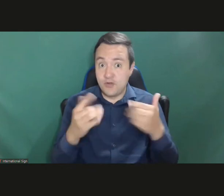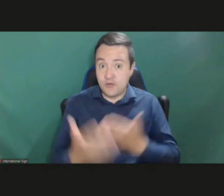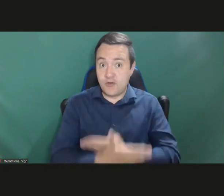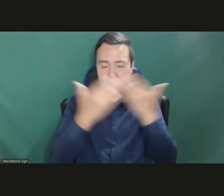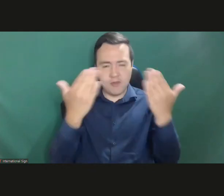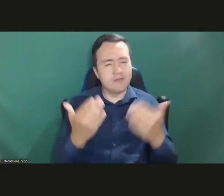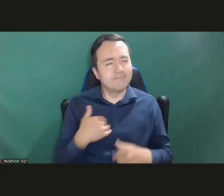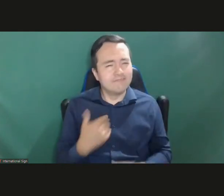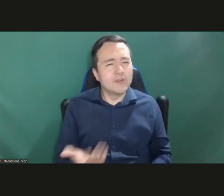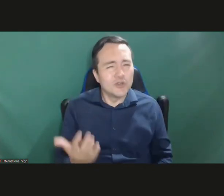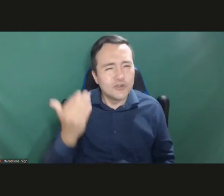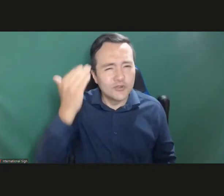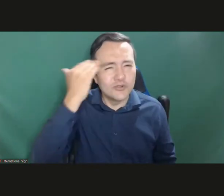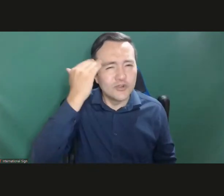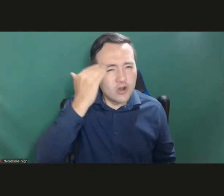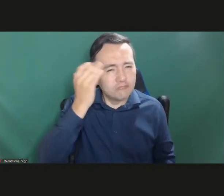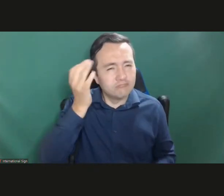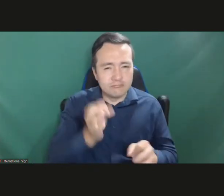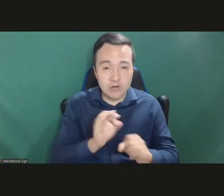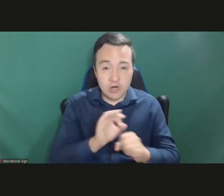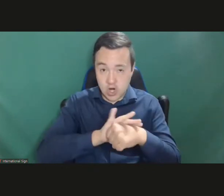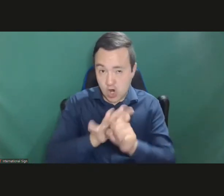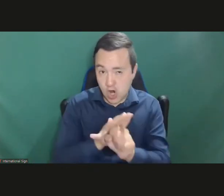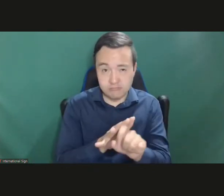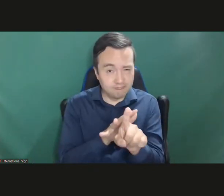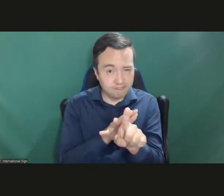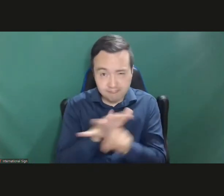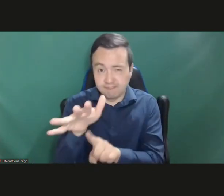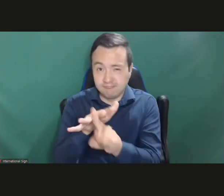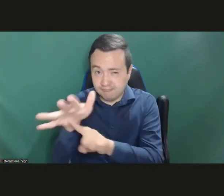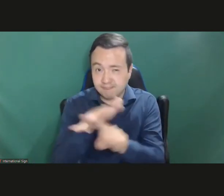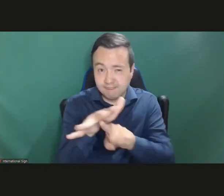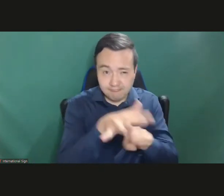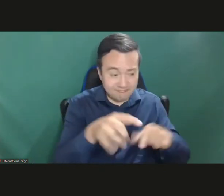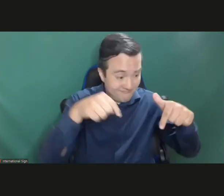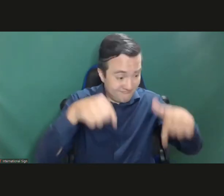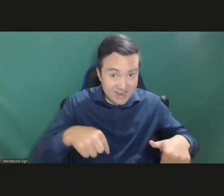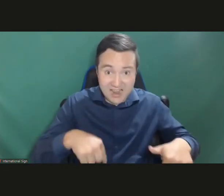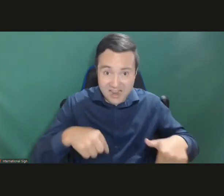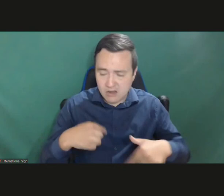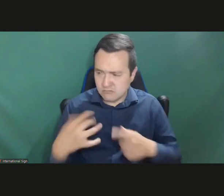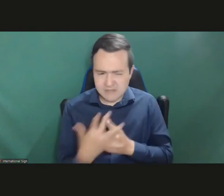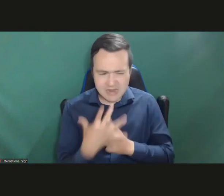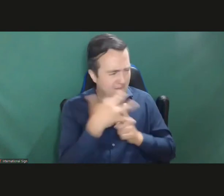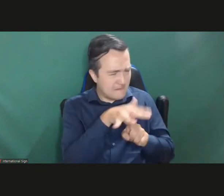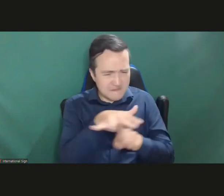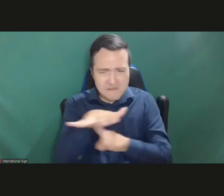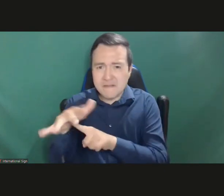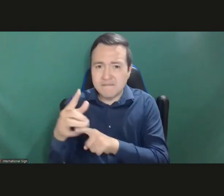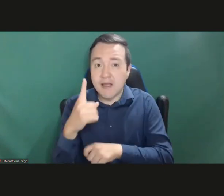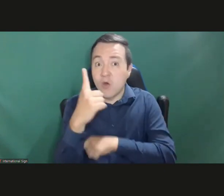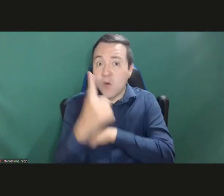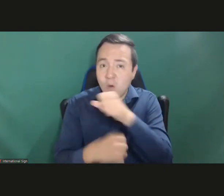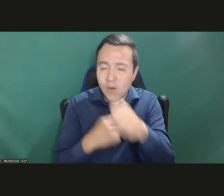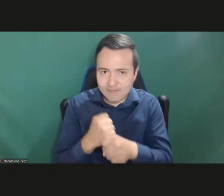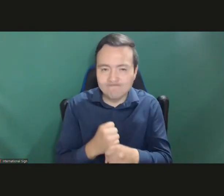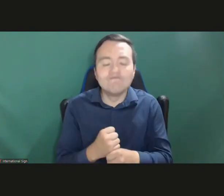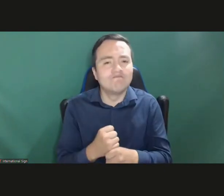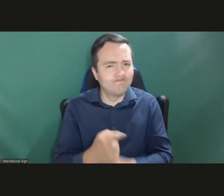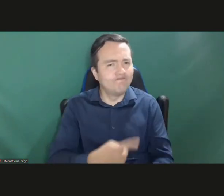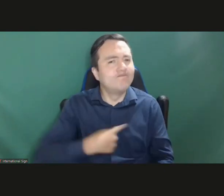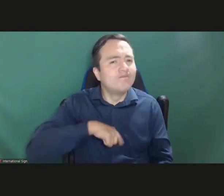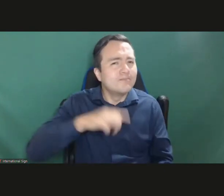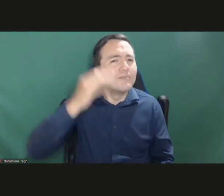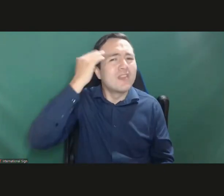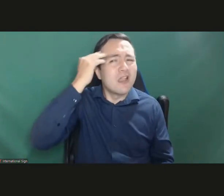tremendo que la cv vida ha tenido a lo largo de un año y estamos conscientes del hecho de que las personas que viven con enfermedades